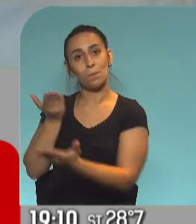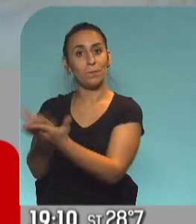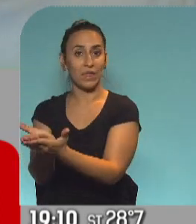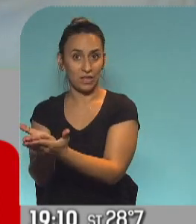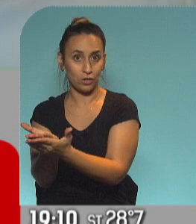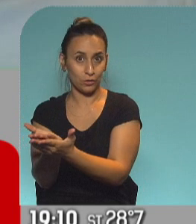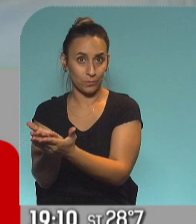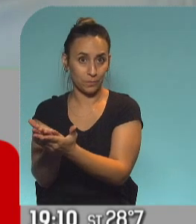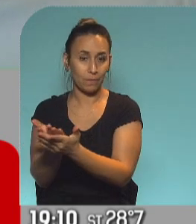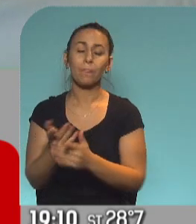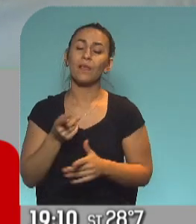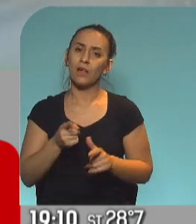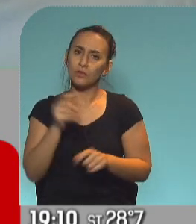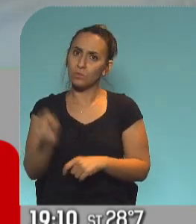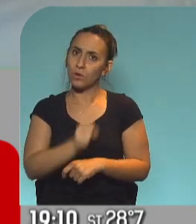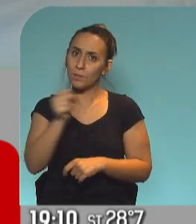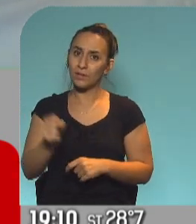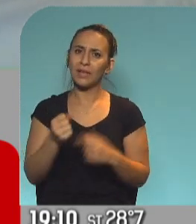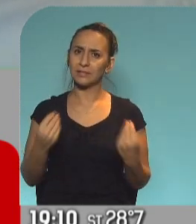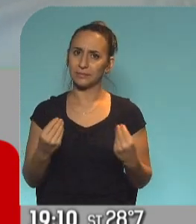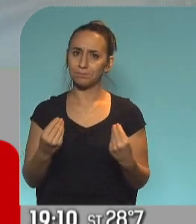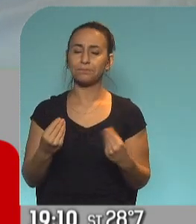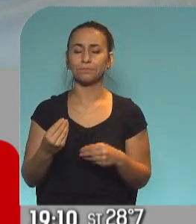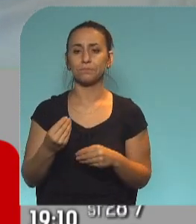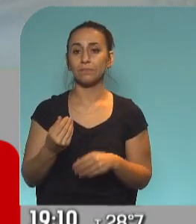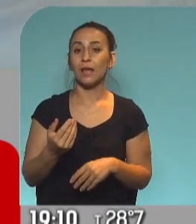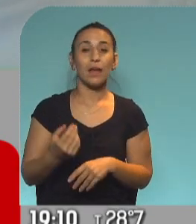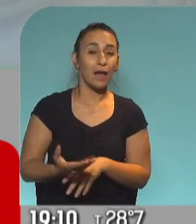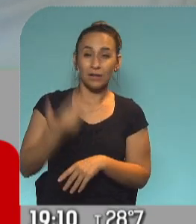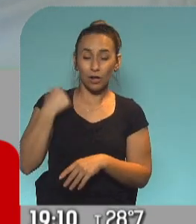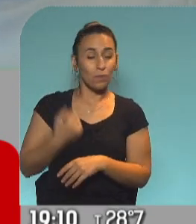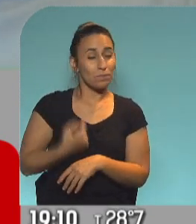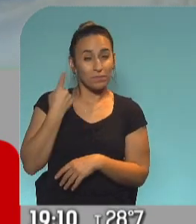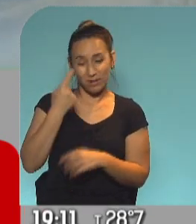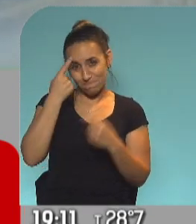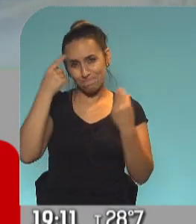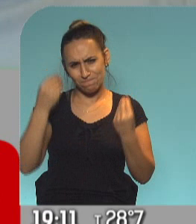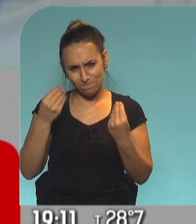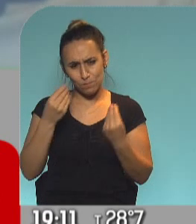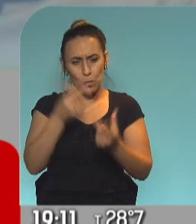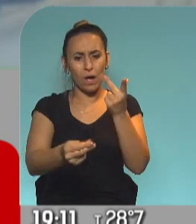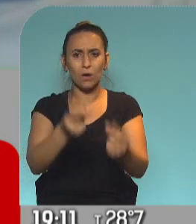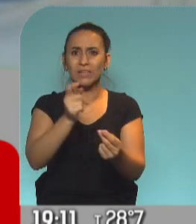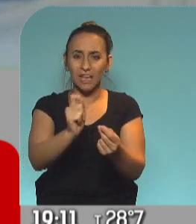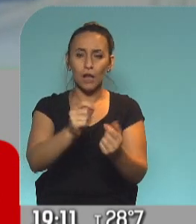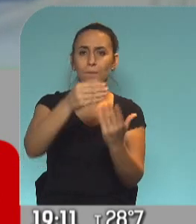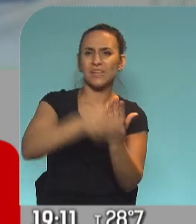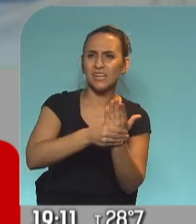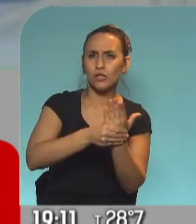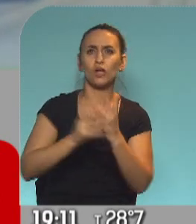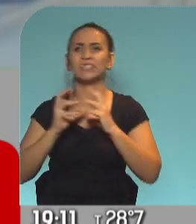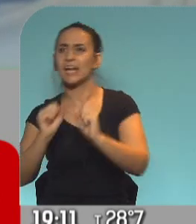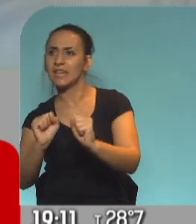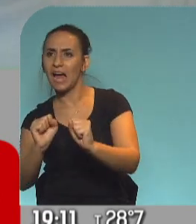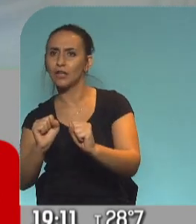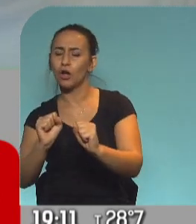porque lo primero que se había pensado, la primera discusión, ¿cuál fue? Fue, bueno, ¿y quiénes se vacunan? ¿Ministros, secretarios? O sea, ¿es una cuestión de